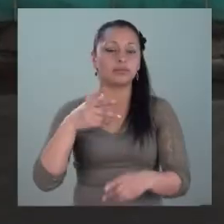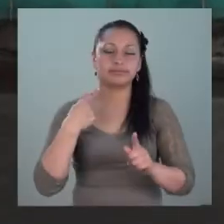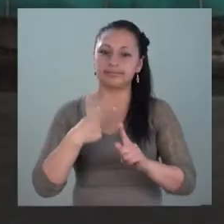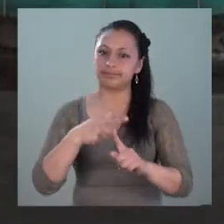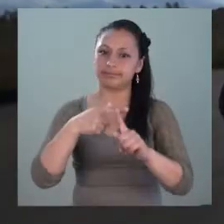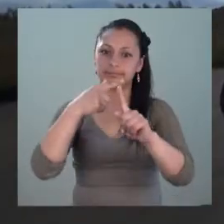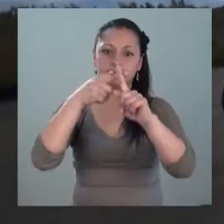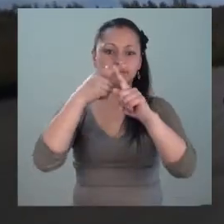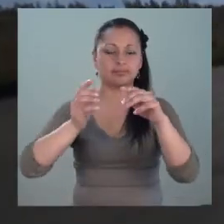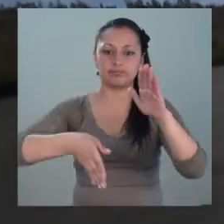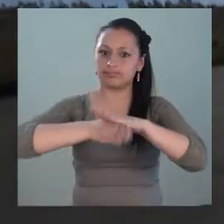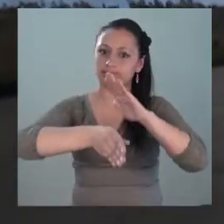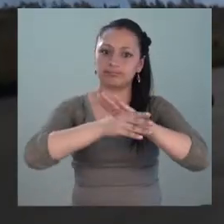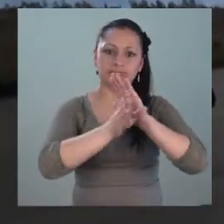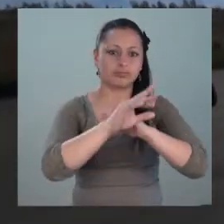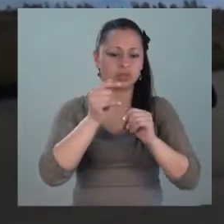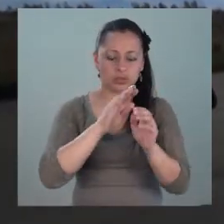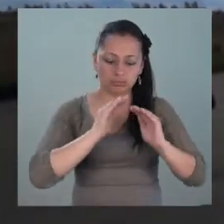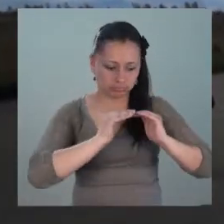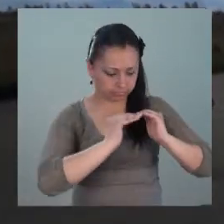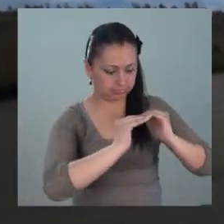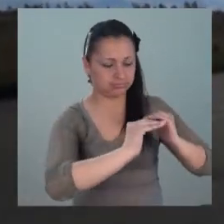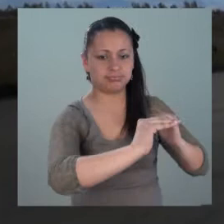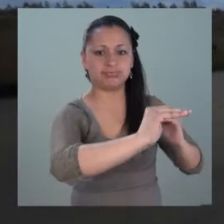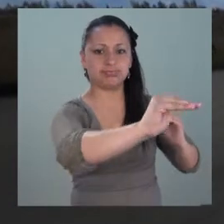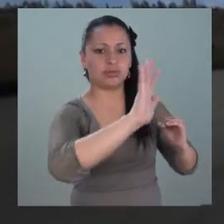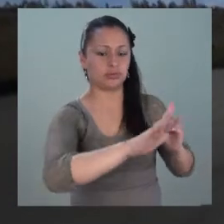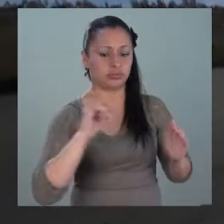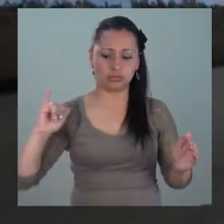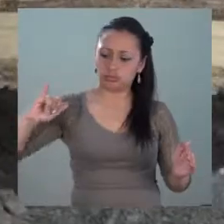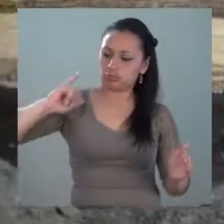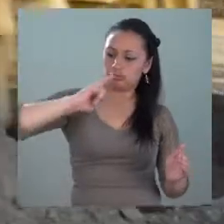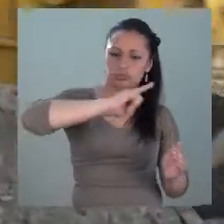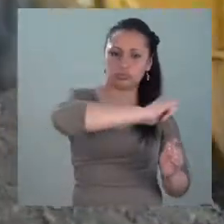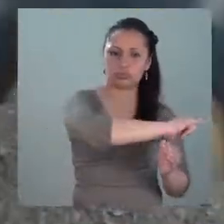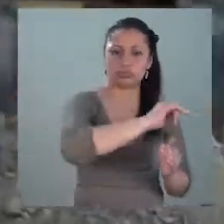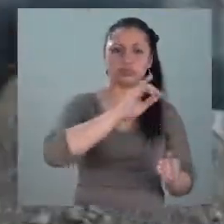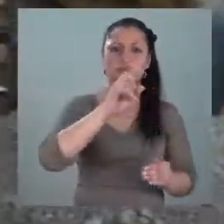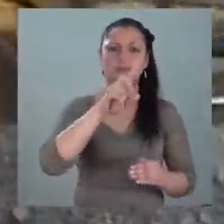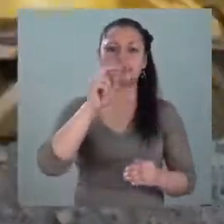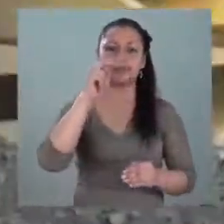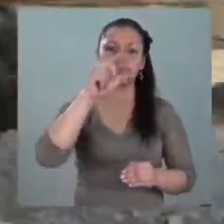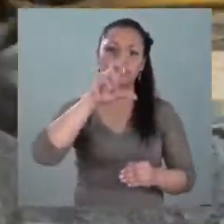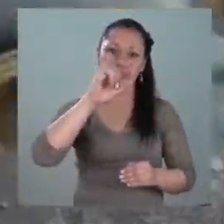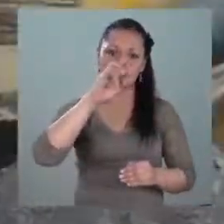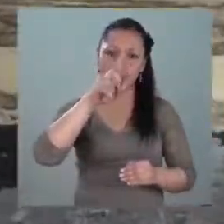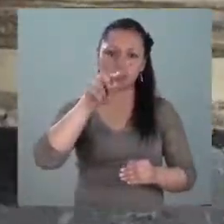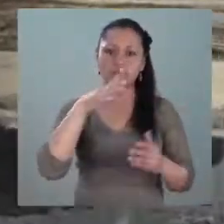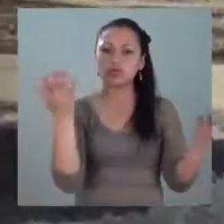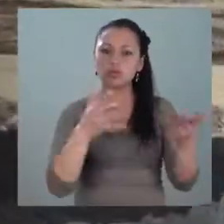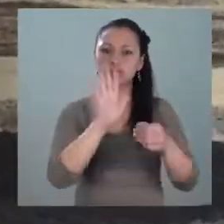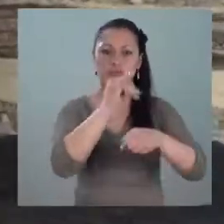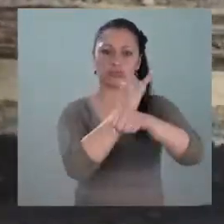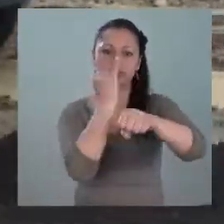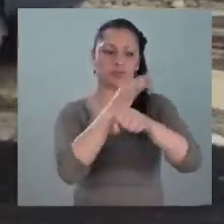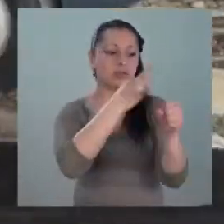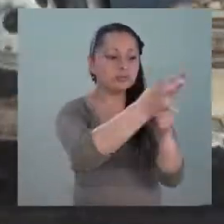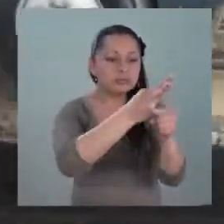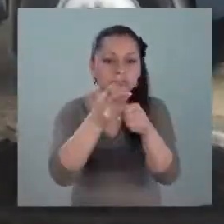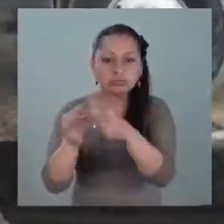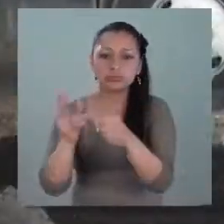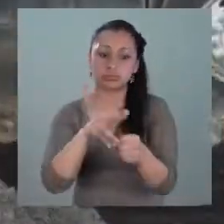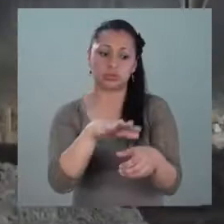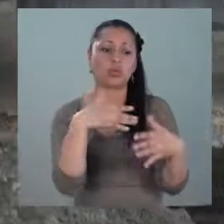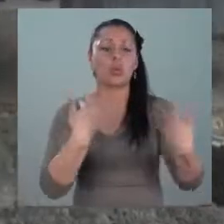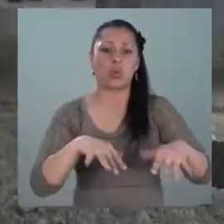Un positivo balance dejó la visita técnica que se hizo a las obras del proyecto de construcción de la pista del Aeropuerto San Luis, que presta sus servicios a Ipiales y a toda la exprovincia de Obando.